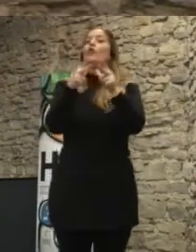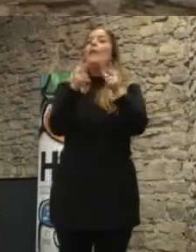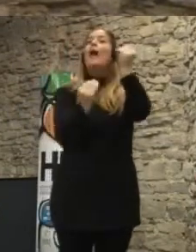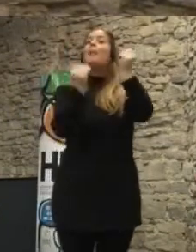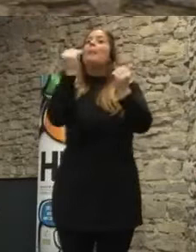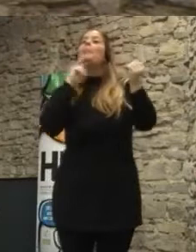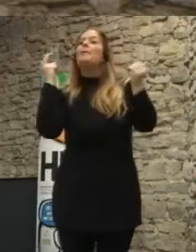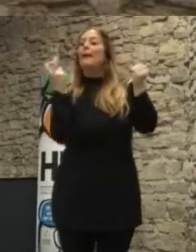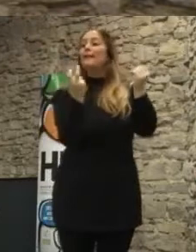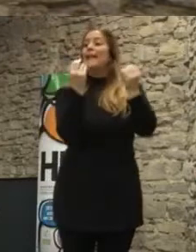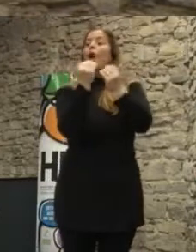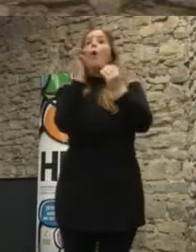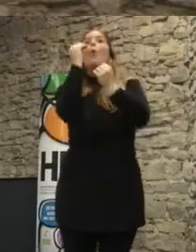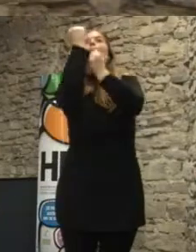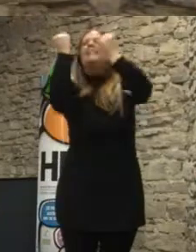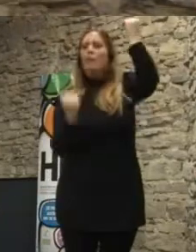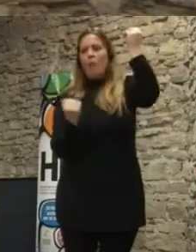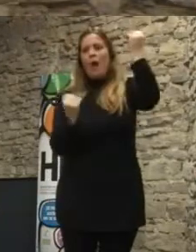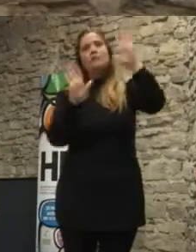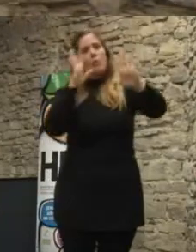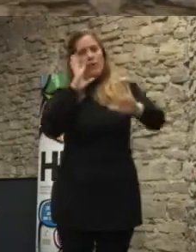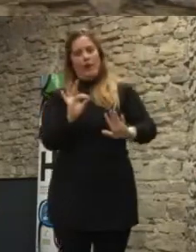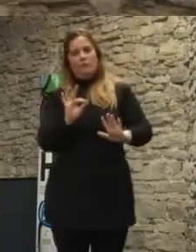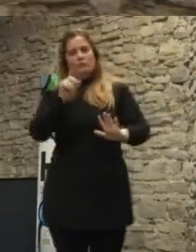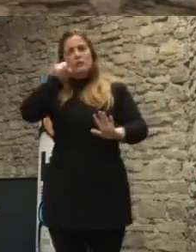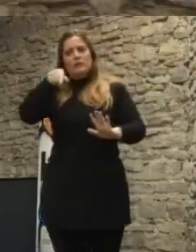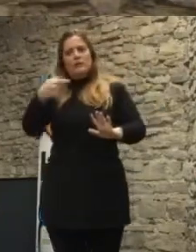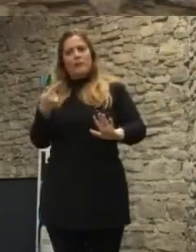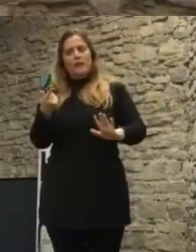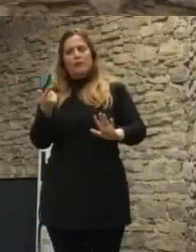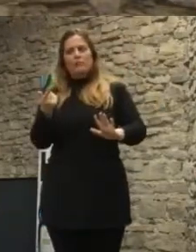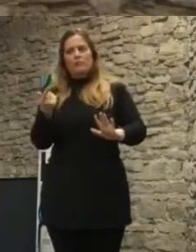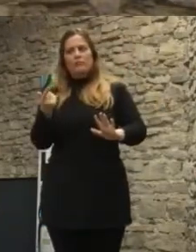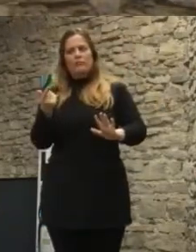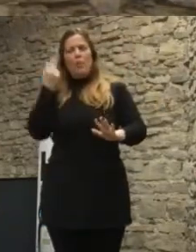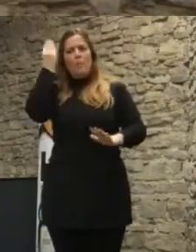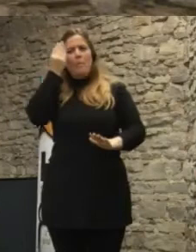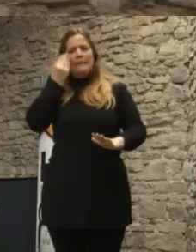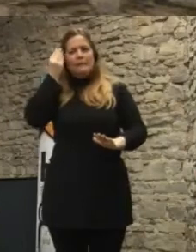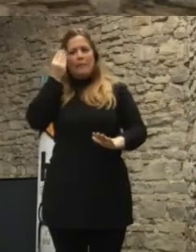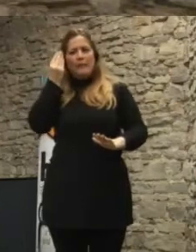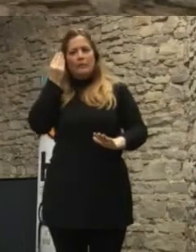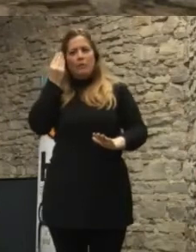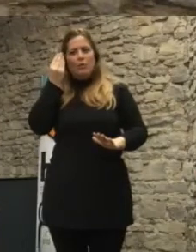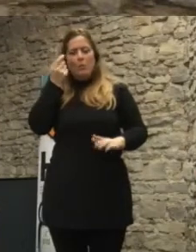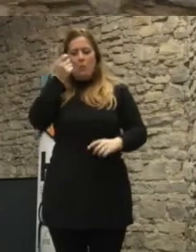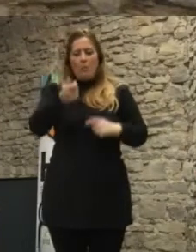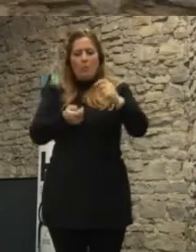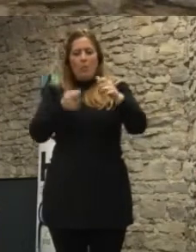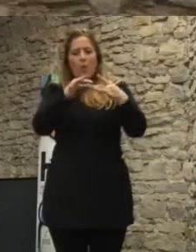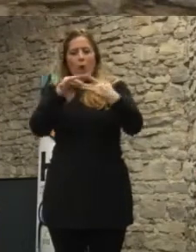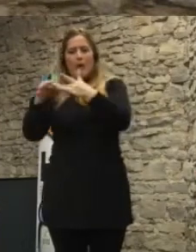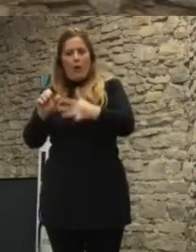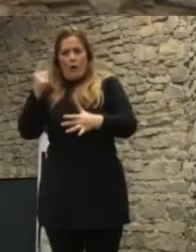más desigual. Hay también una fuerte corriente de pensamiento y mucha gente que está